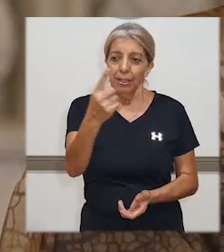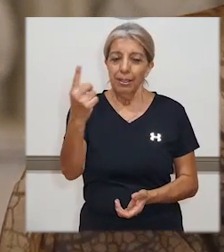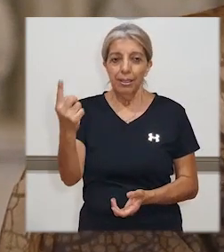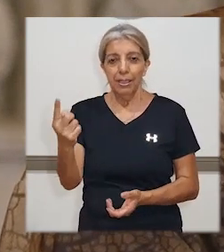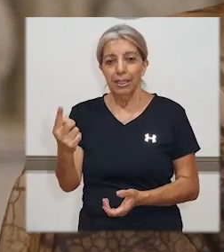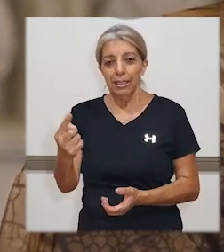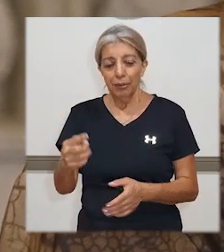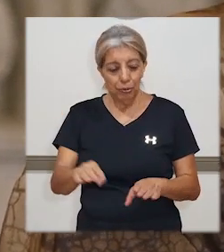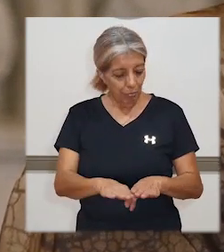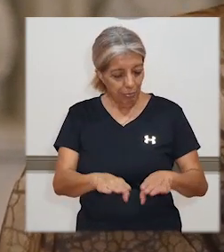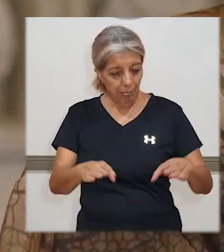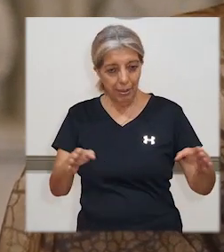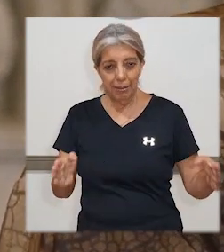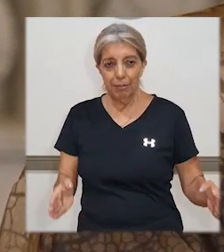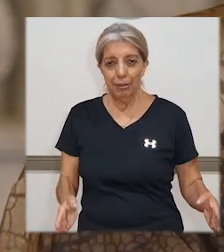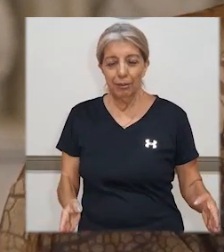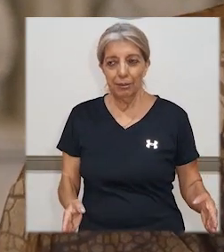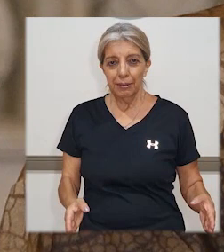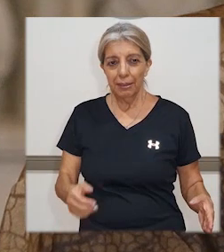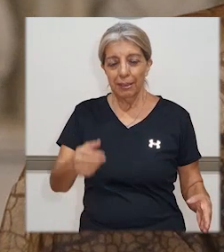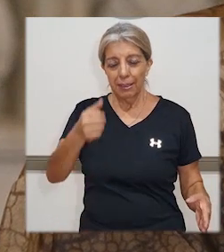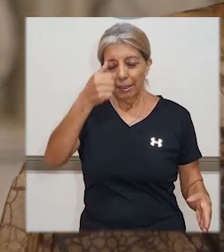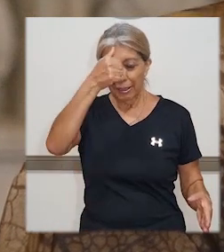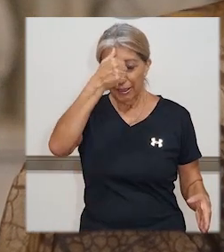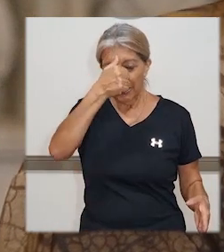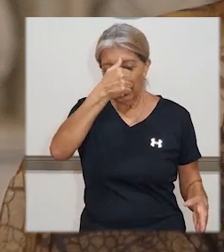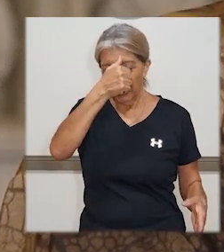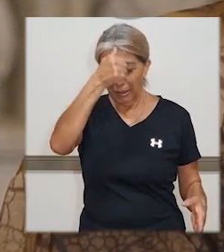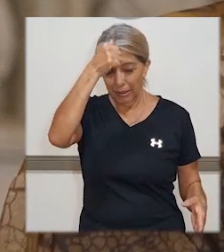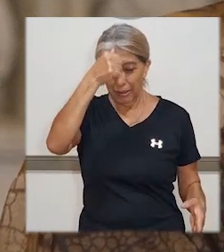mis enemigos, unges con óleo mi cabeza